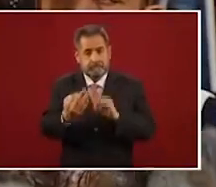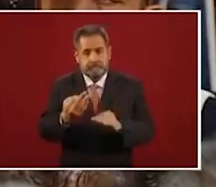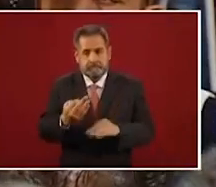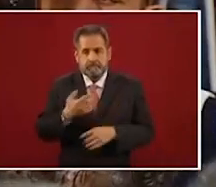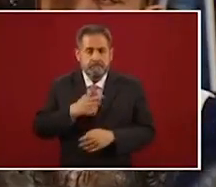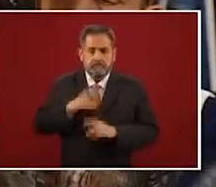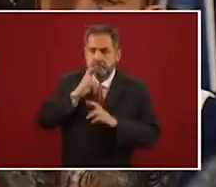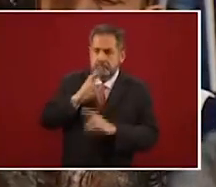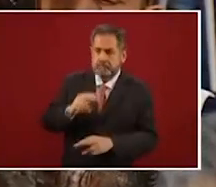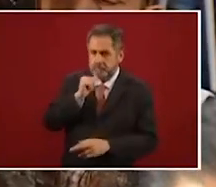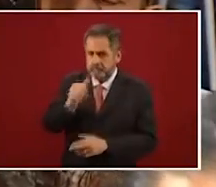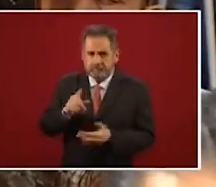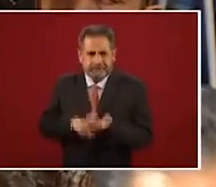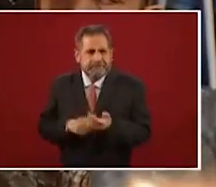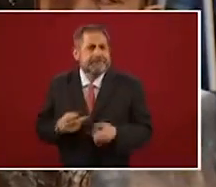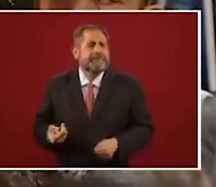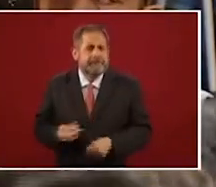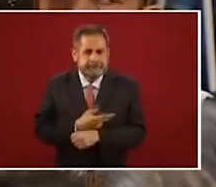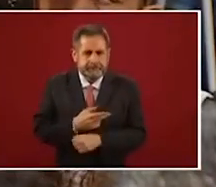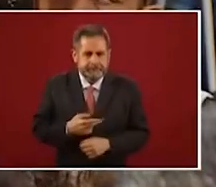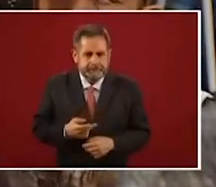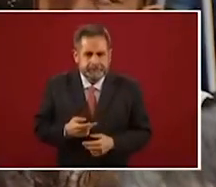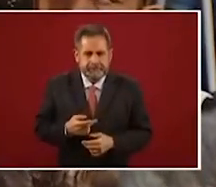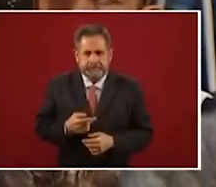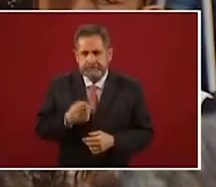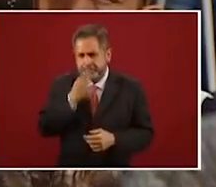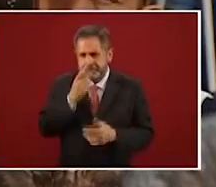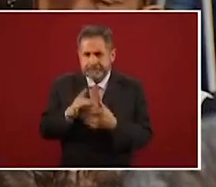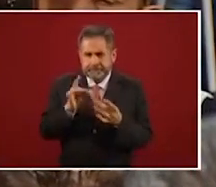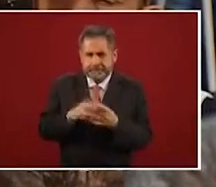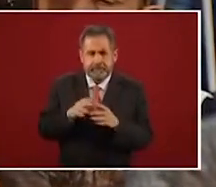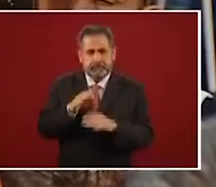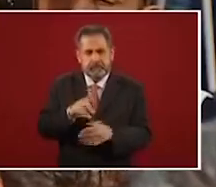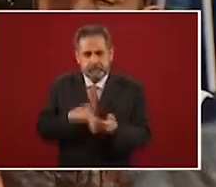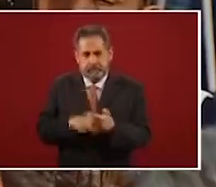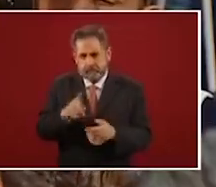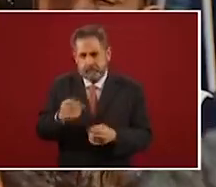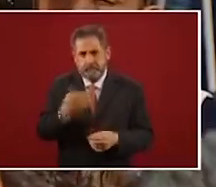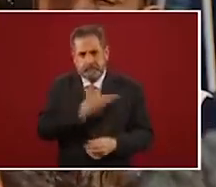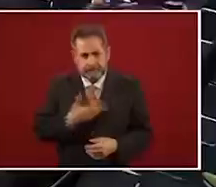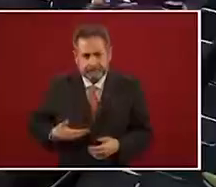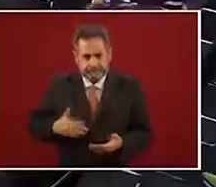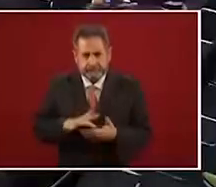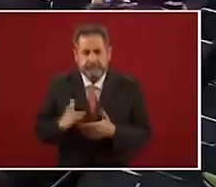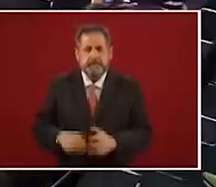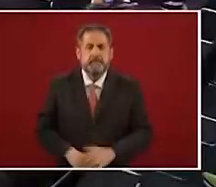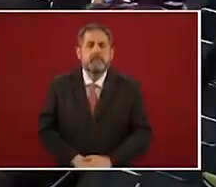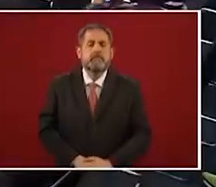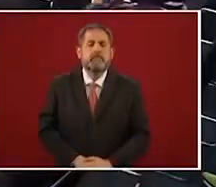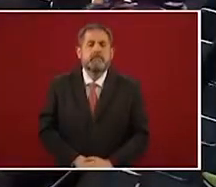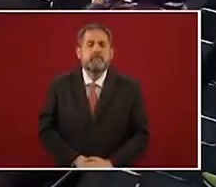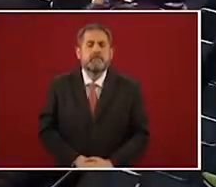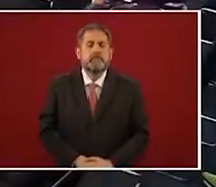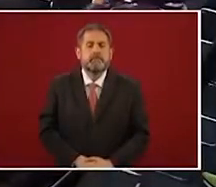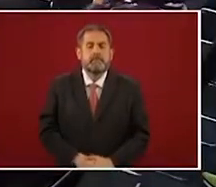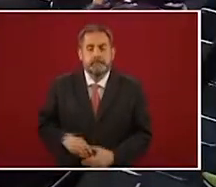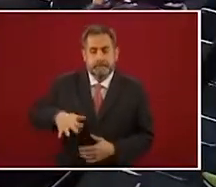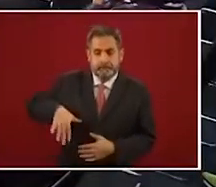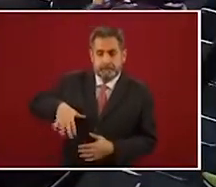obtener ninguna respuesta. ¿Qué es lo que se tiene que decir al respecto, presidente? Bueno, sobre esto